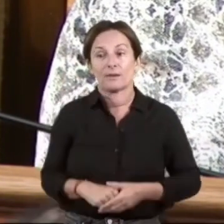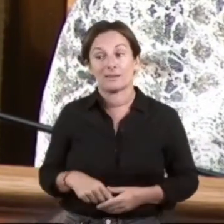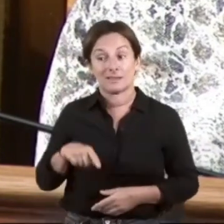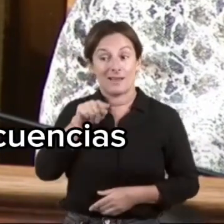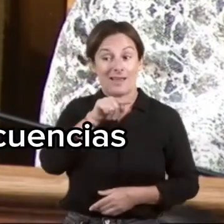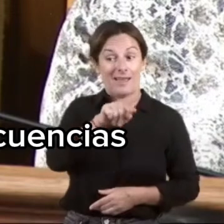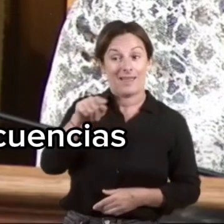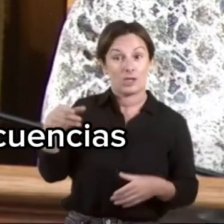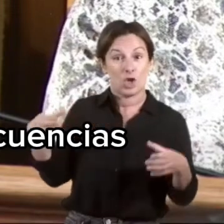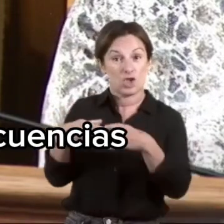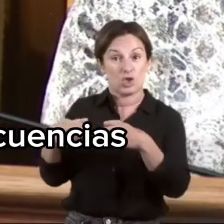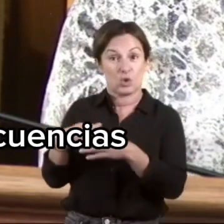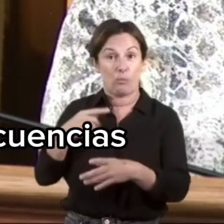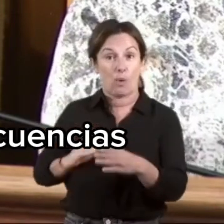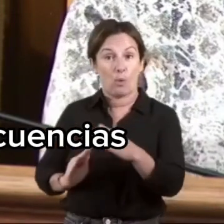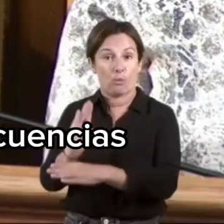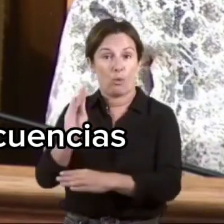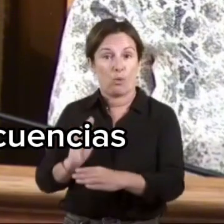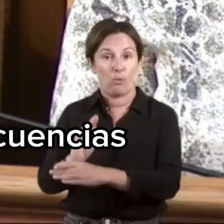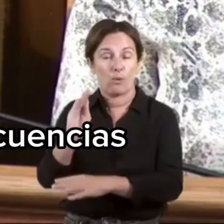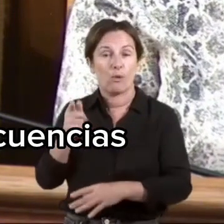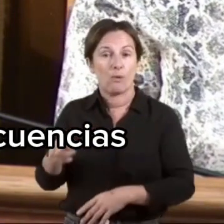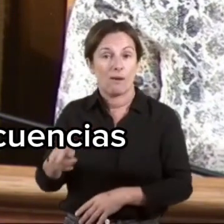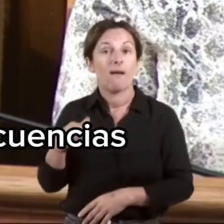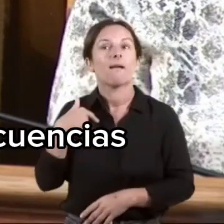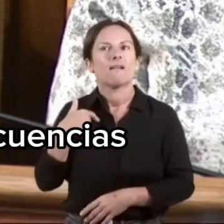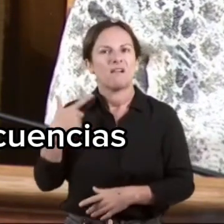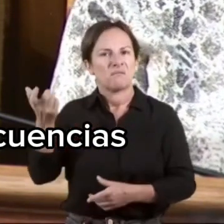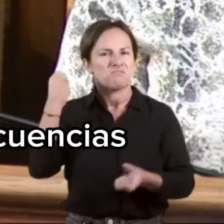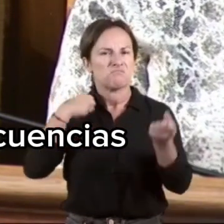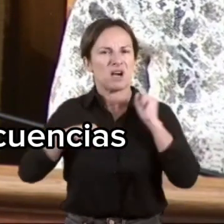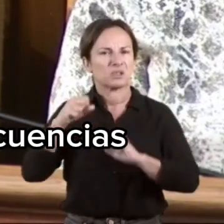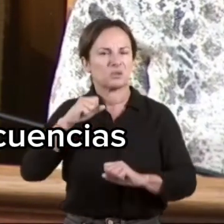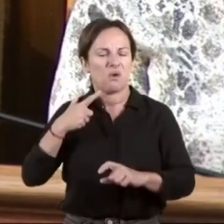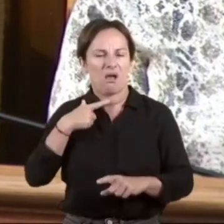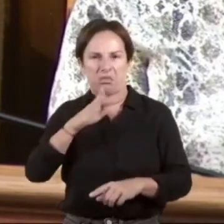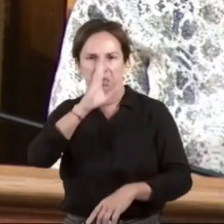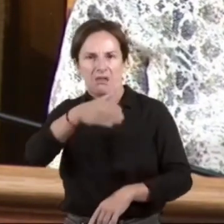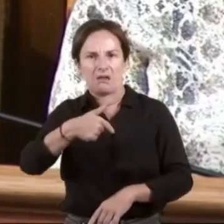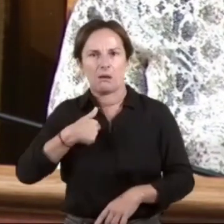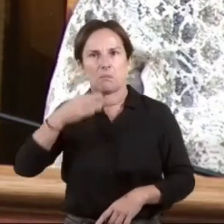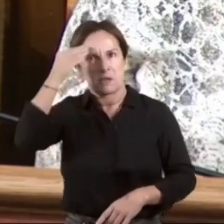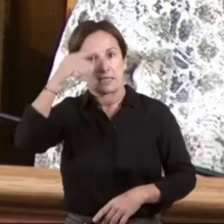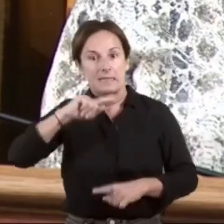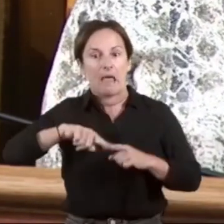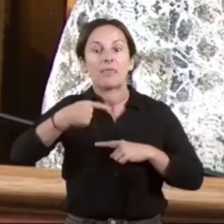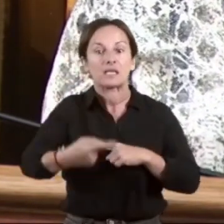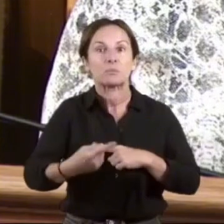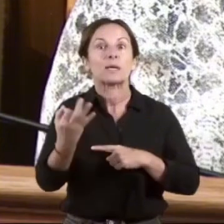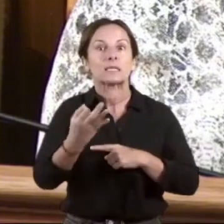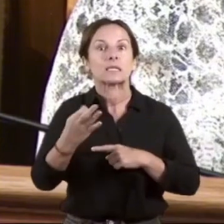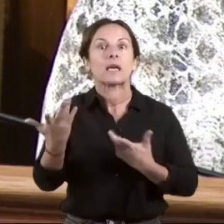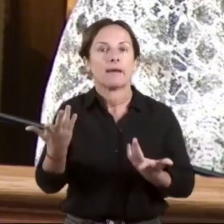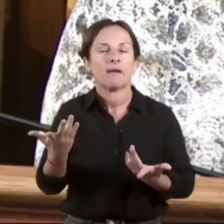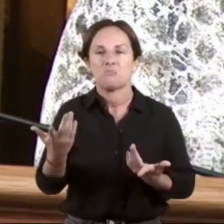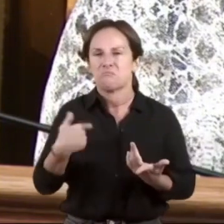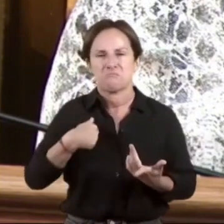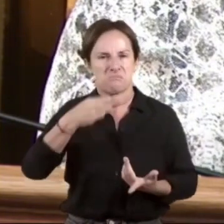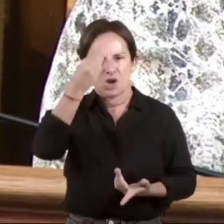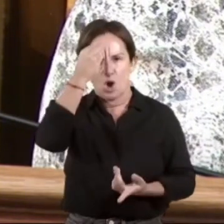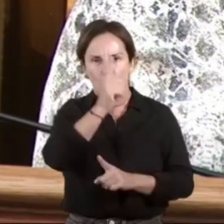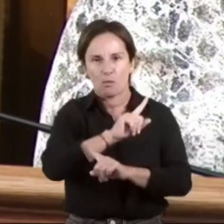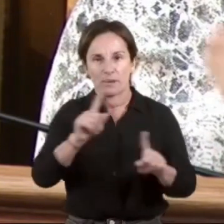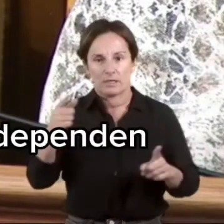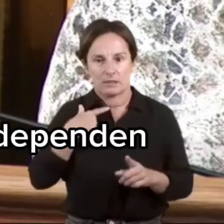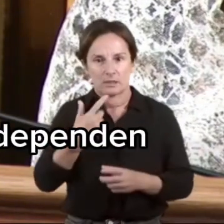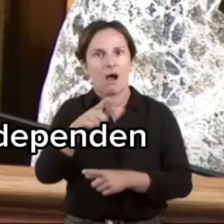subvencionados han actuado sin considerar las graves consecuencias que sus acciones tienen para la economía